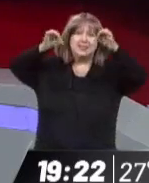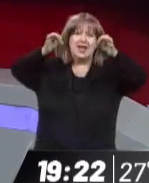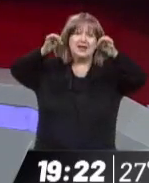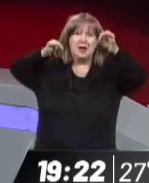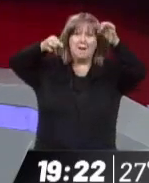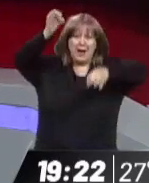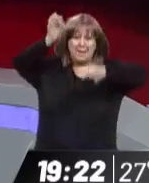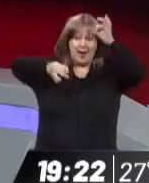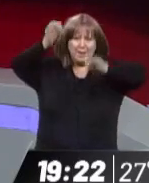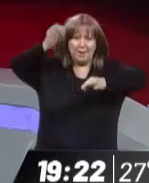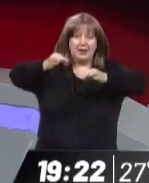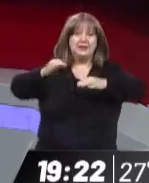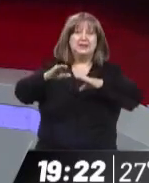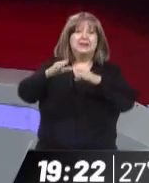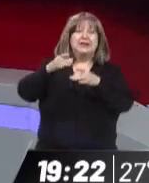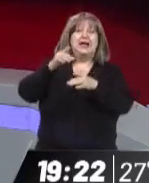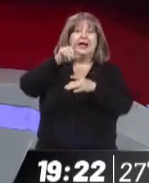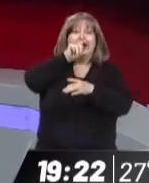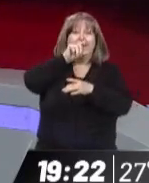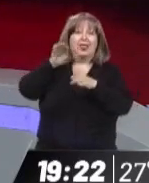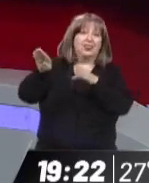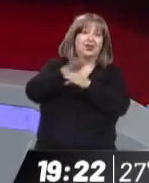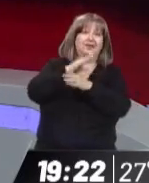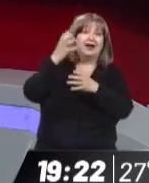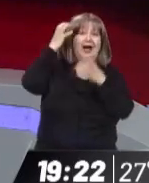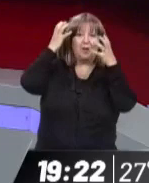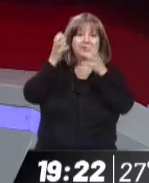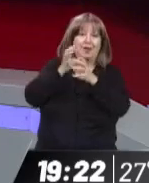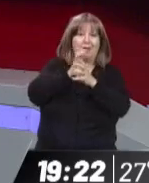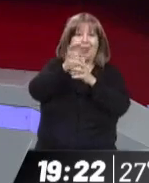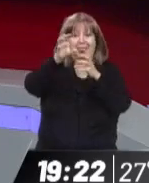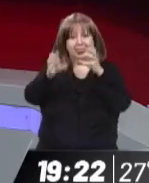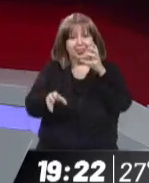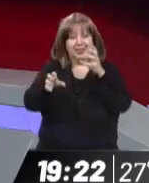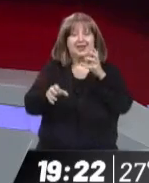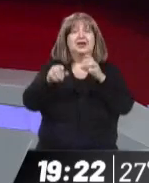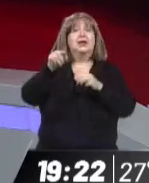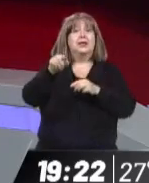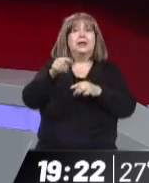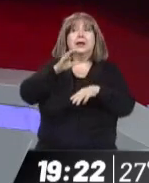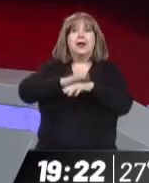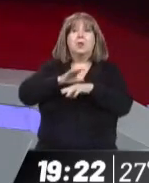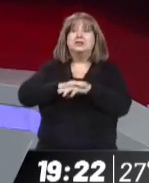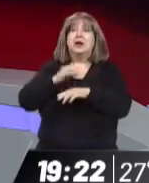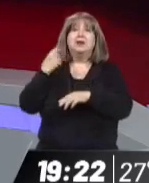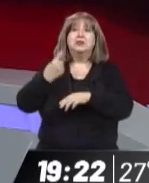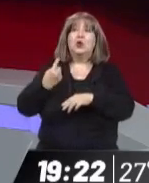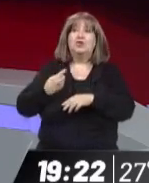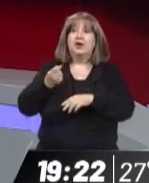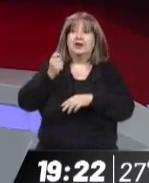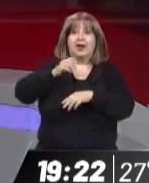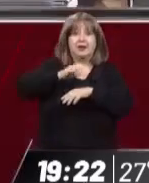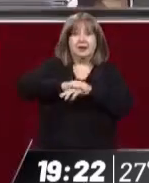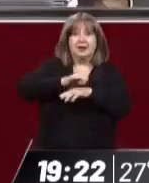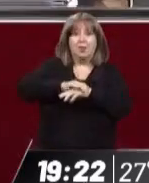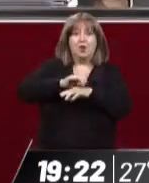sin cabeza. Se pensó que lo iba a arreglar Guaymallén. Finalmente, Sofi se hace cargo patrimonio y museos de la provincia. Tal cual